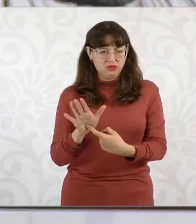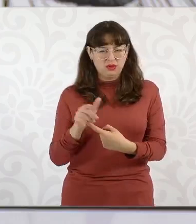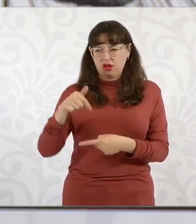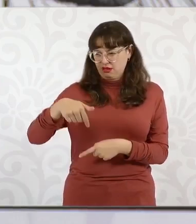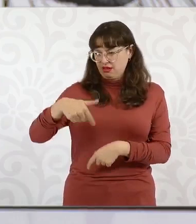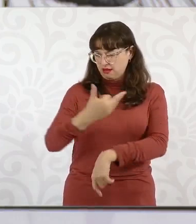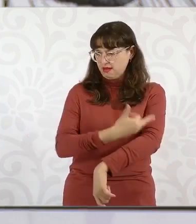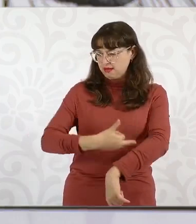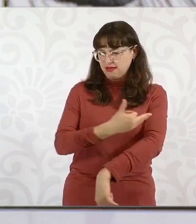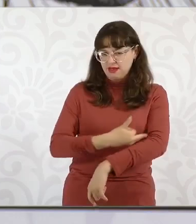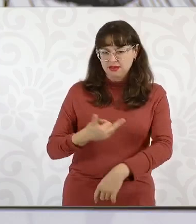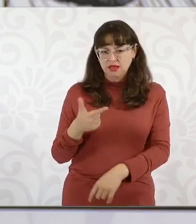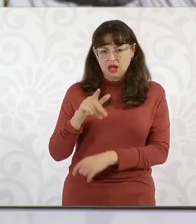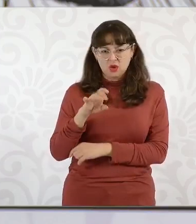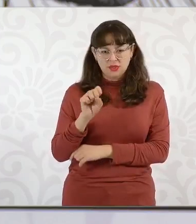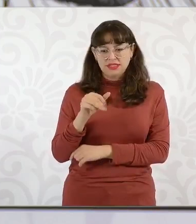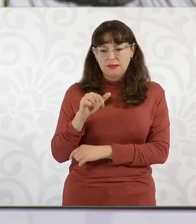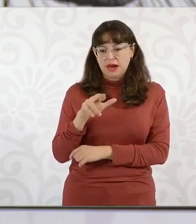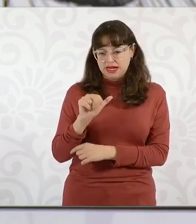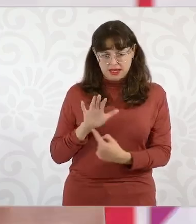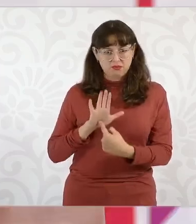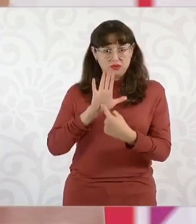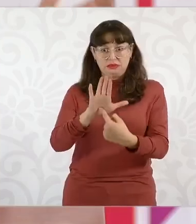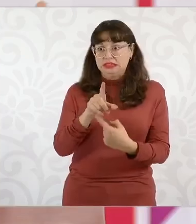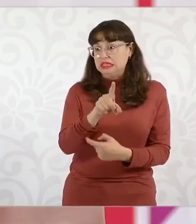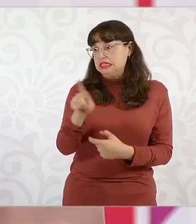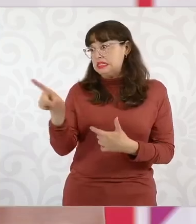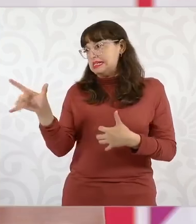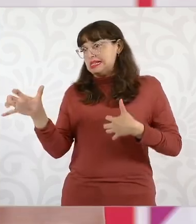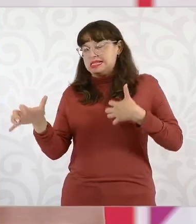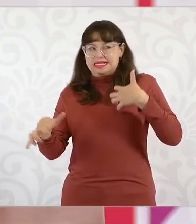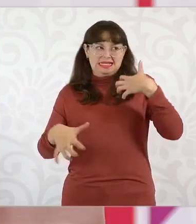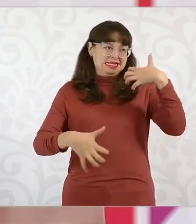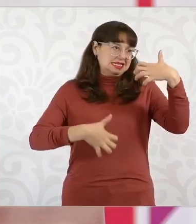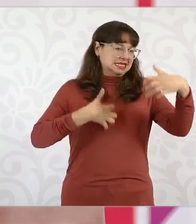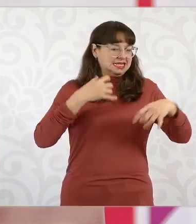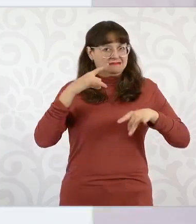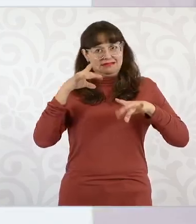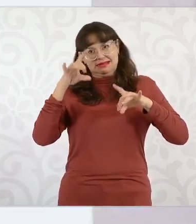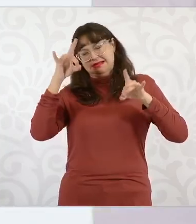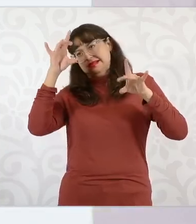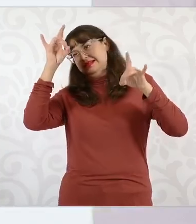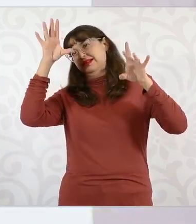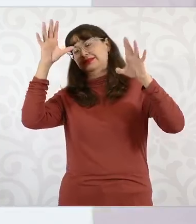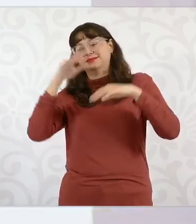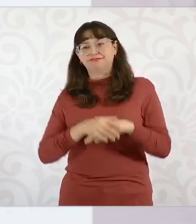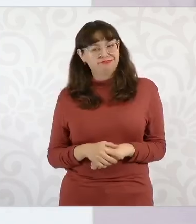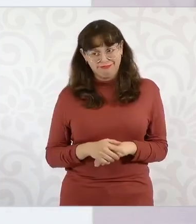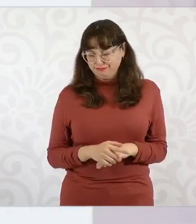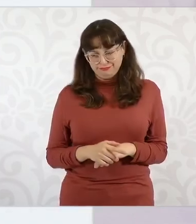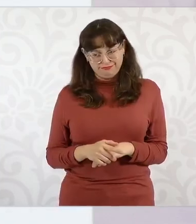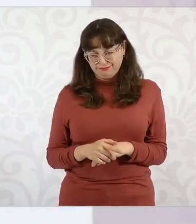y que se vino todo este tema de que si eran listas y no sé qué. El objetivo de ella era mostrar cómo a través del